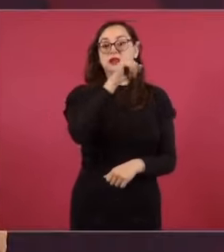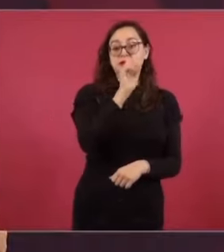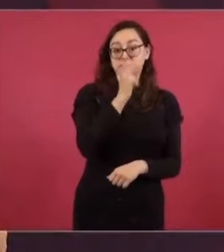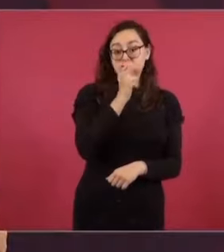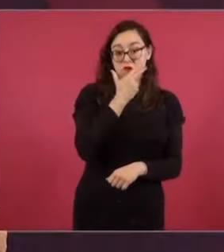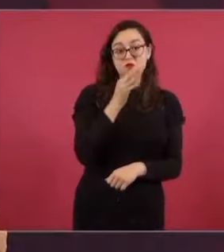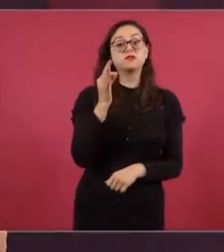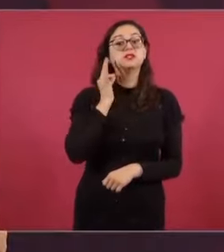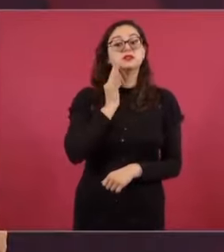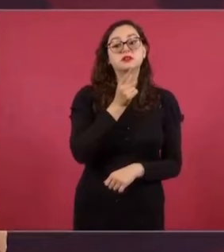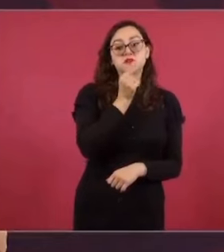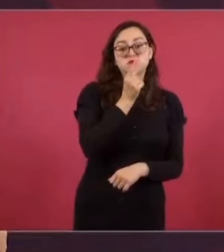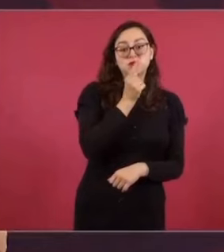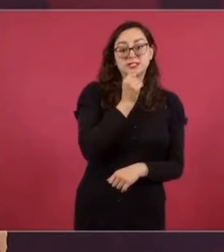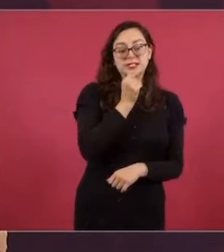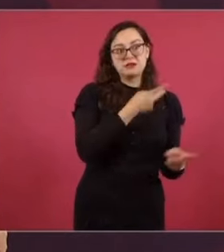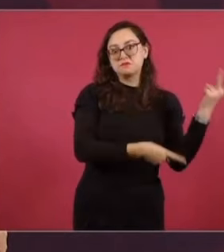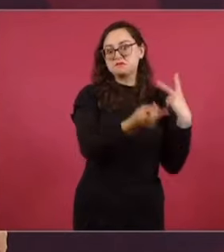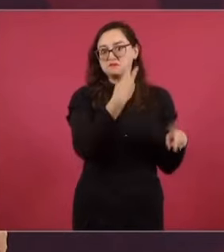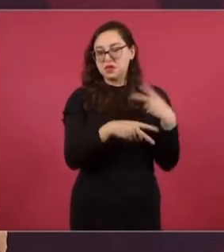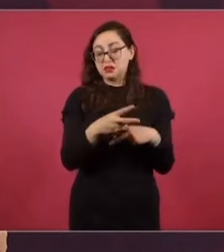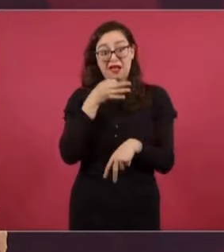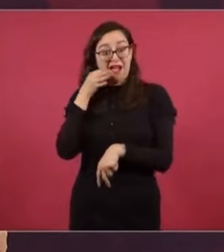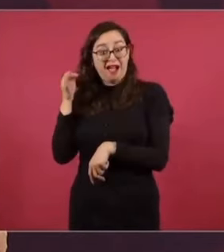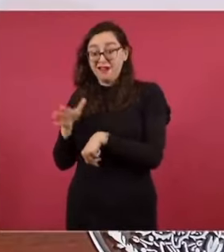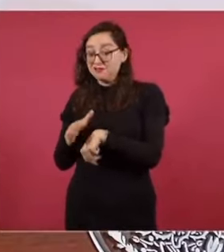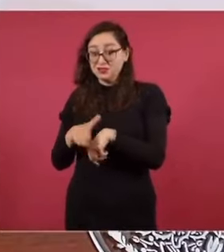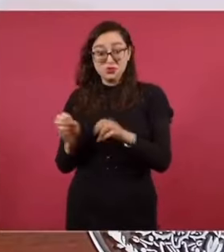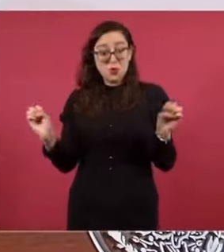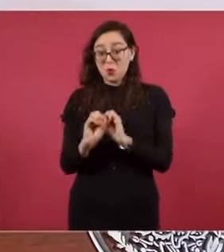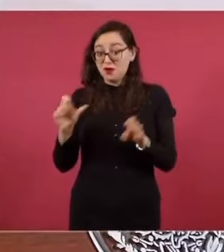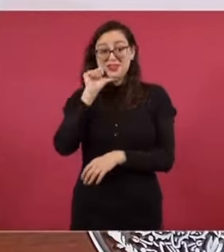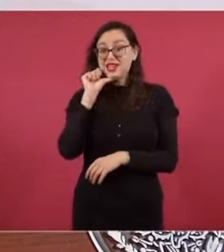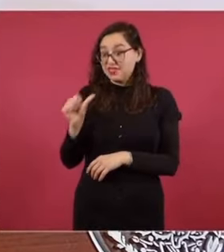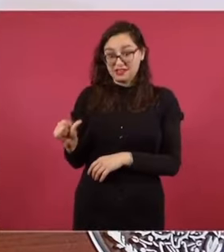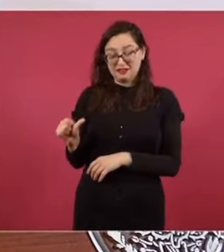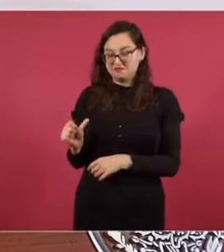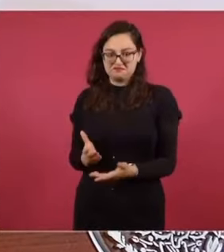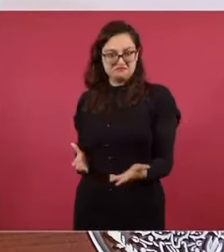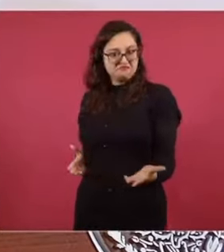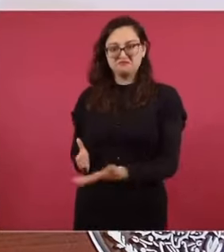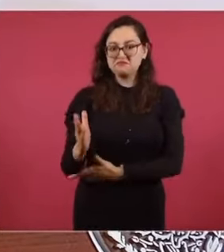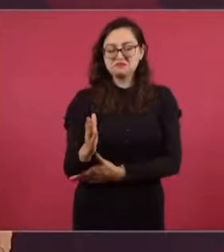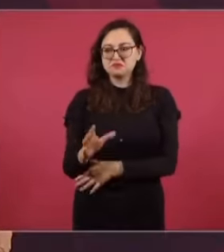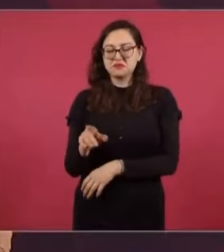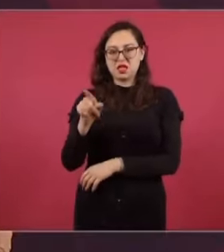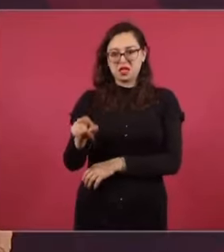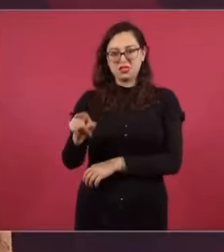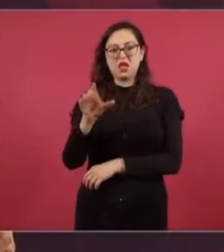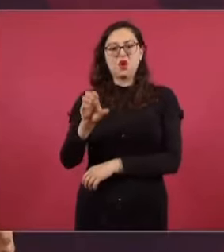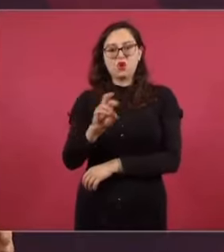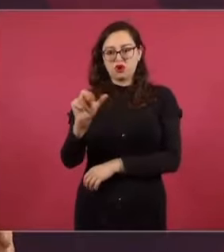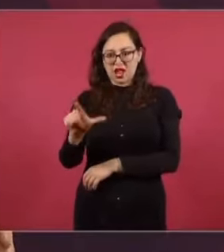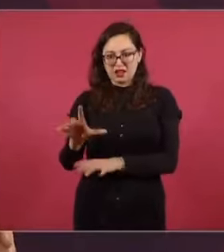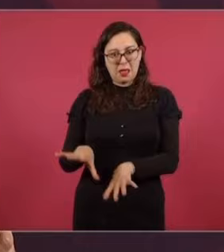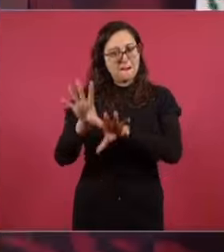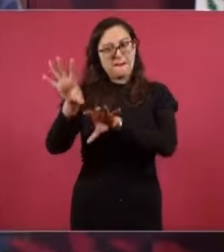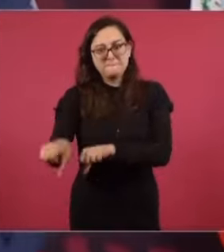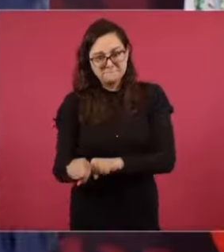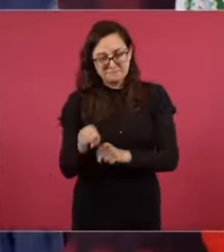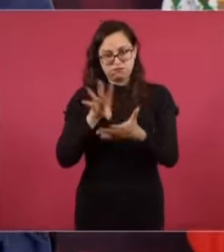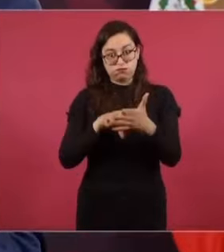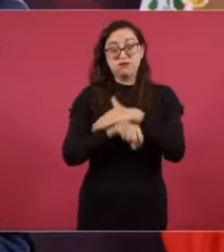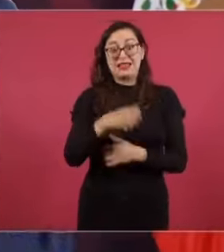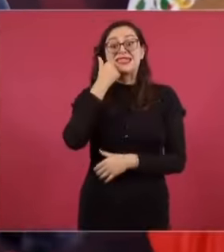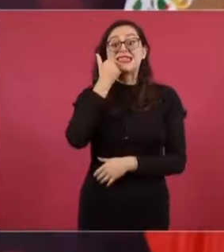policías judiciales de Chihuahua quisieron detenerlo a Corral. Esto tiene